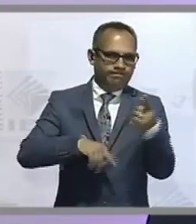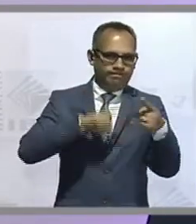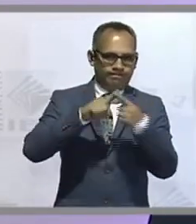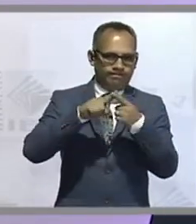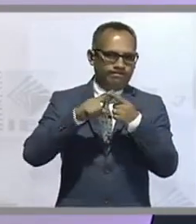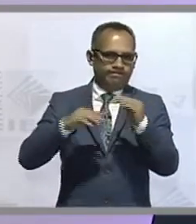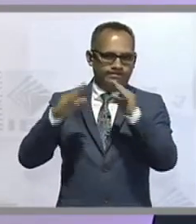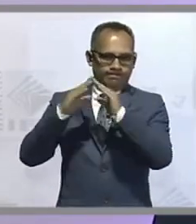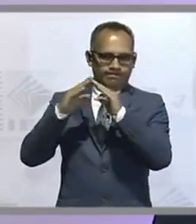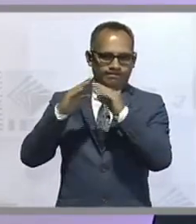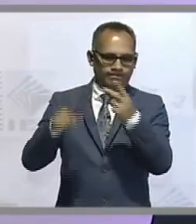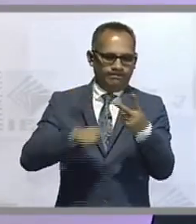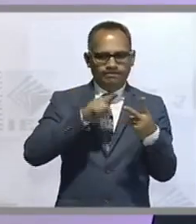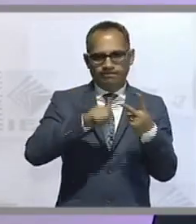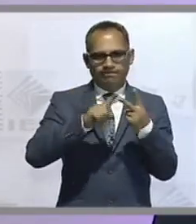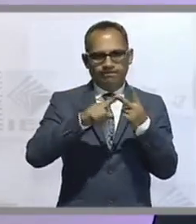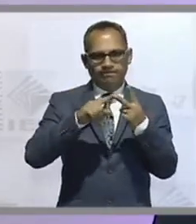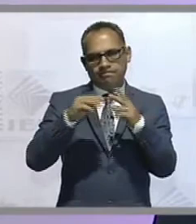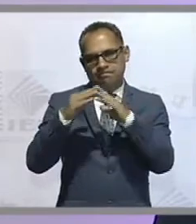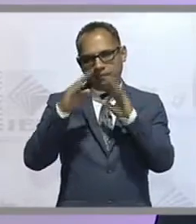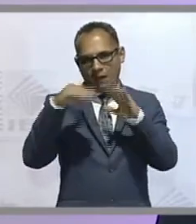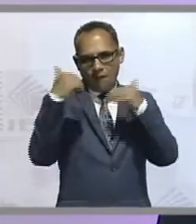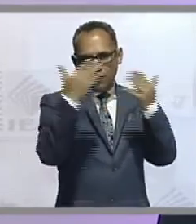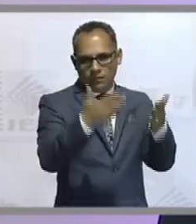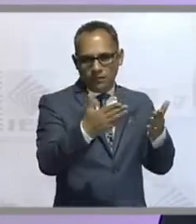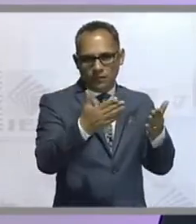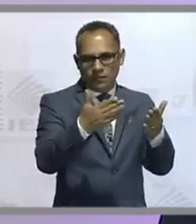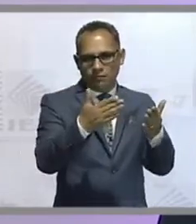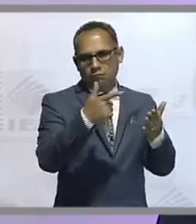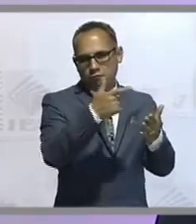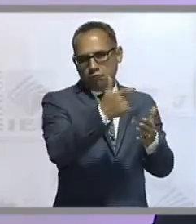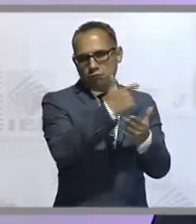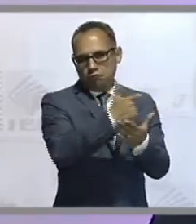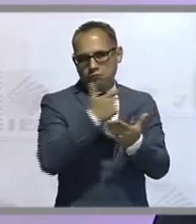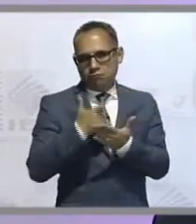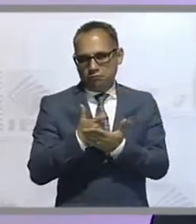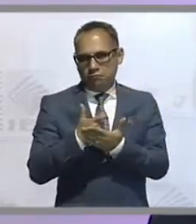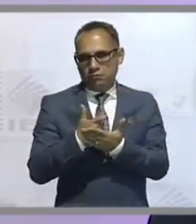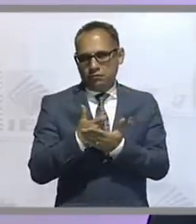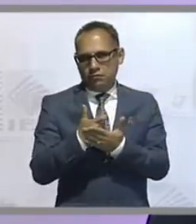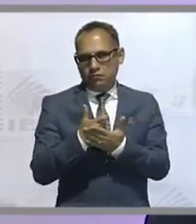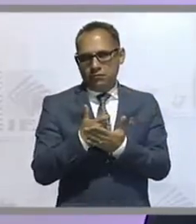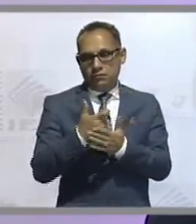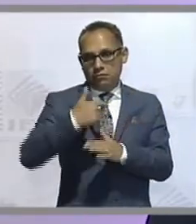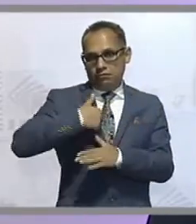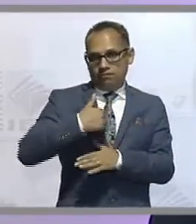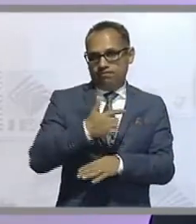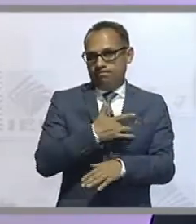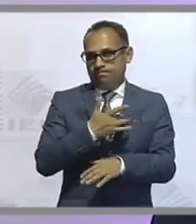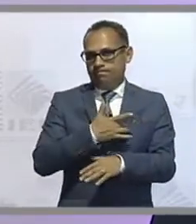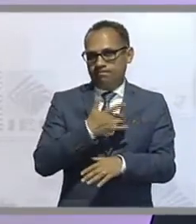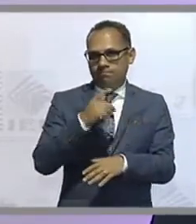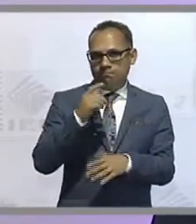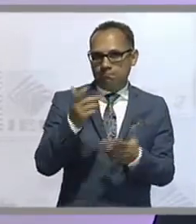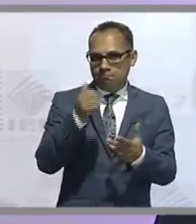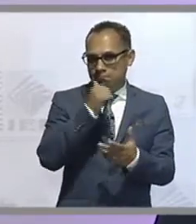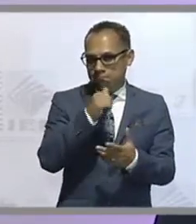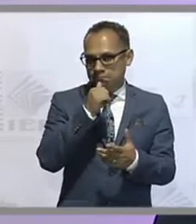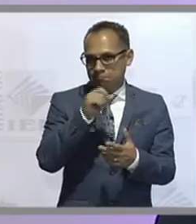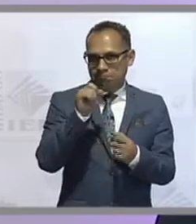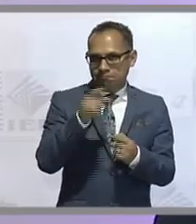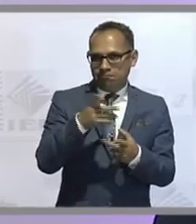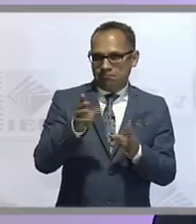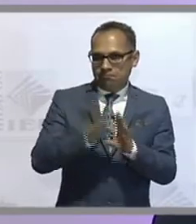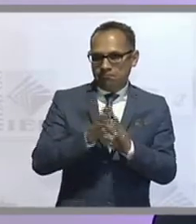fuera del hogar en donde se recibe la remuneración pero yo siempre he valorado que una mujer siempre